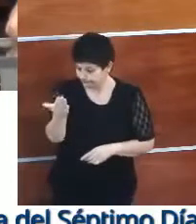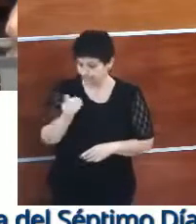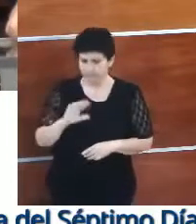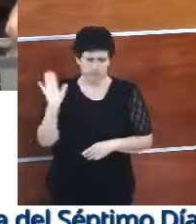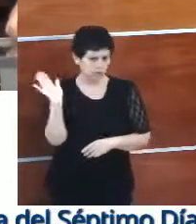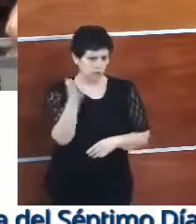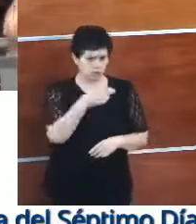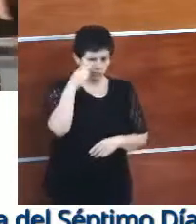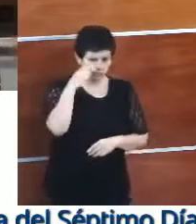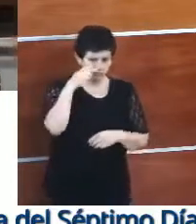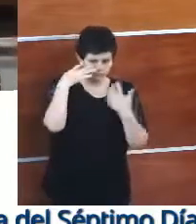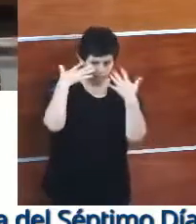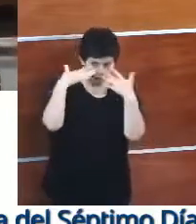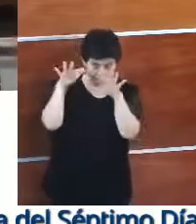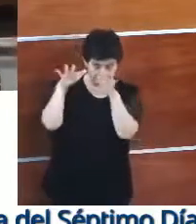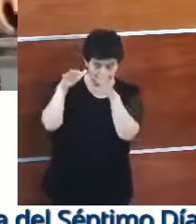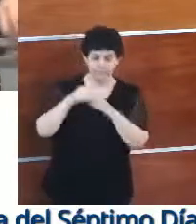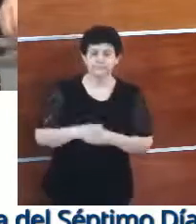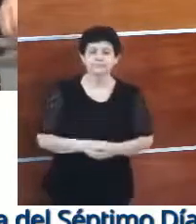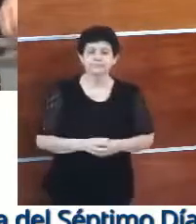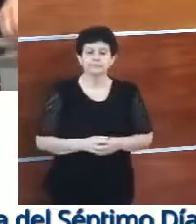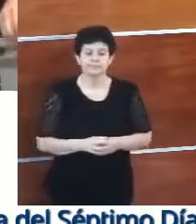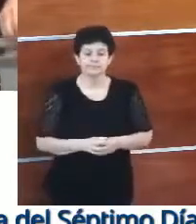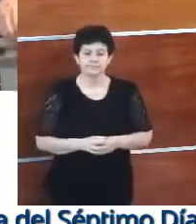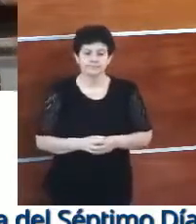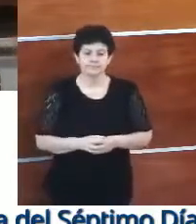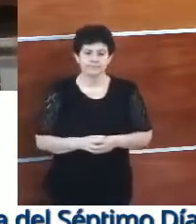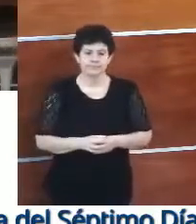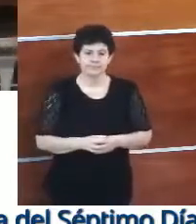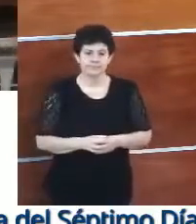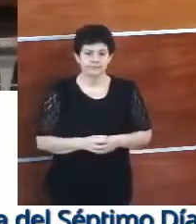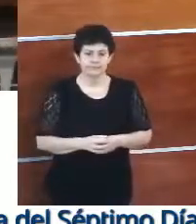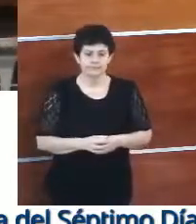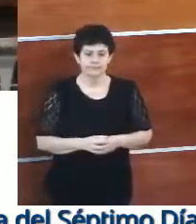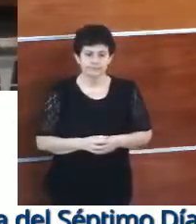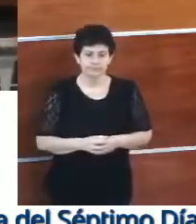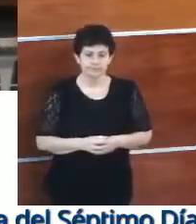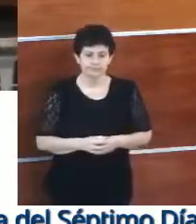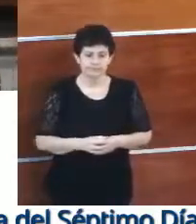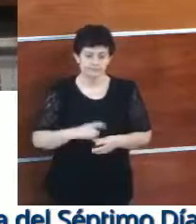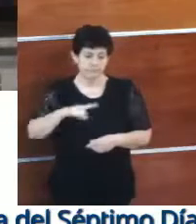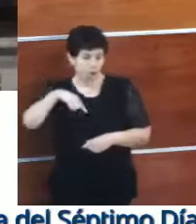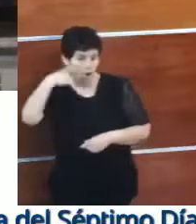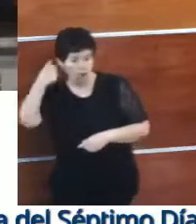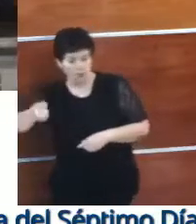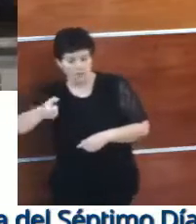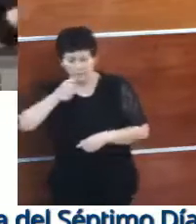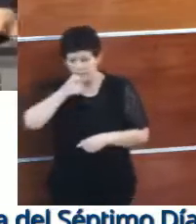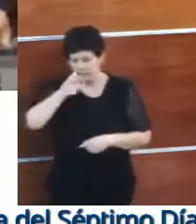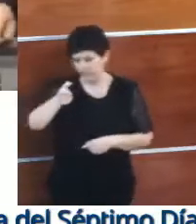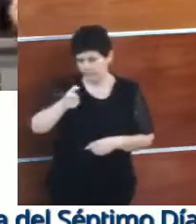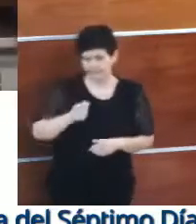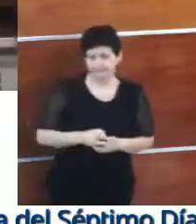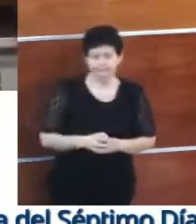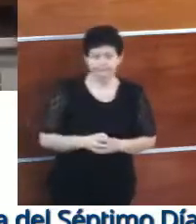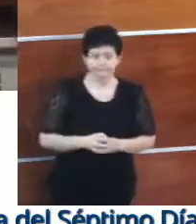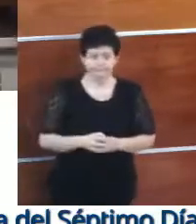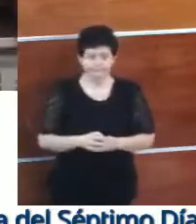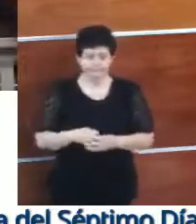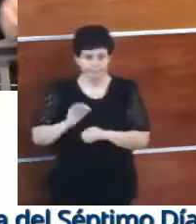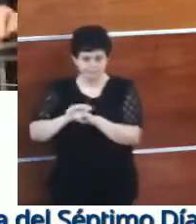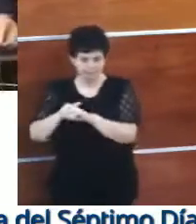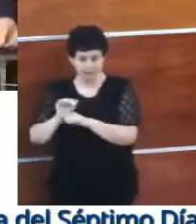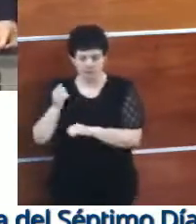veremos. Apocalipsis 1:7, después vamos a leer. El otro término es que usa el apóstol Pablo en